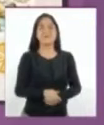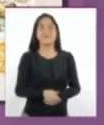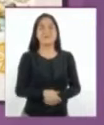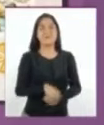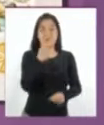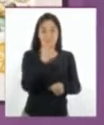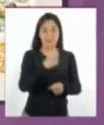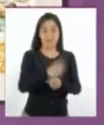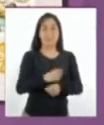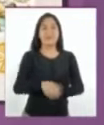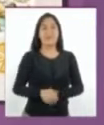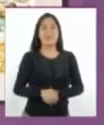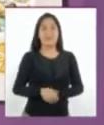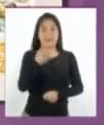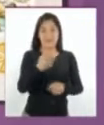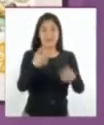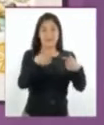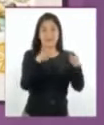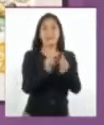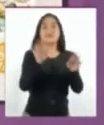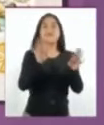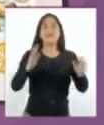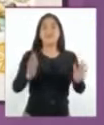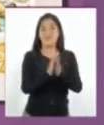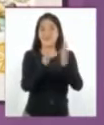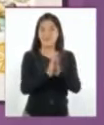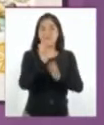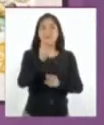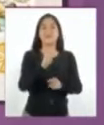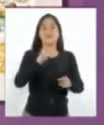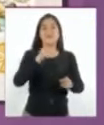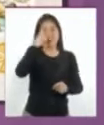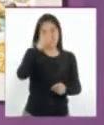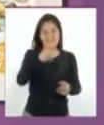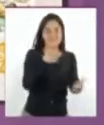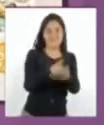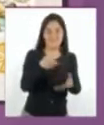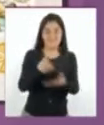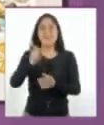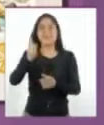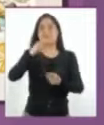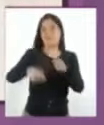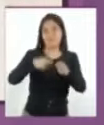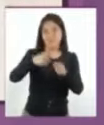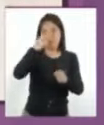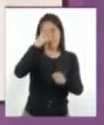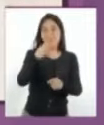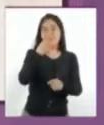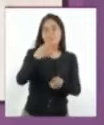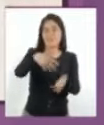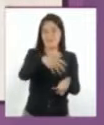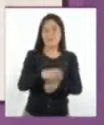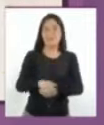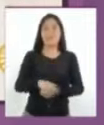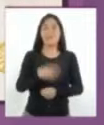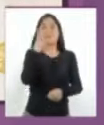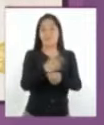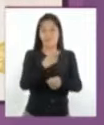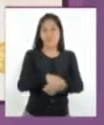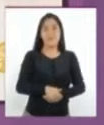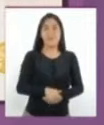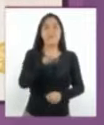1. Estos grupos practicaban la caza, la pesca y la recolección. 2. Entre